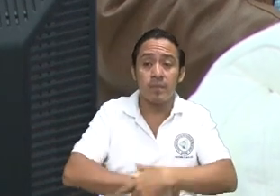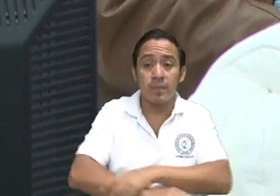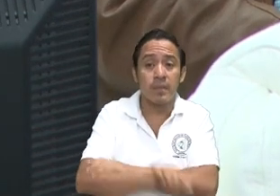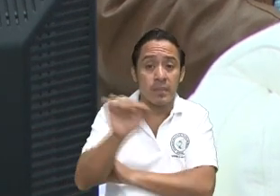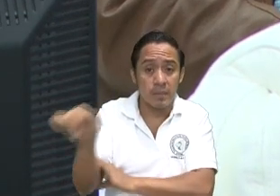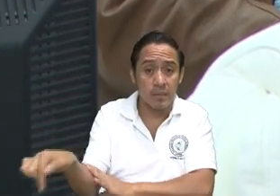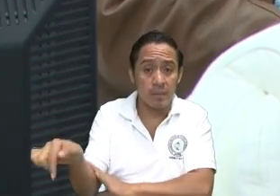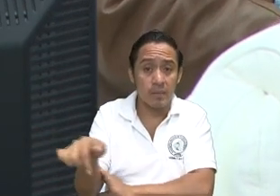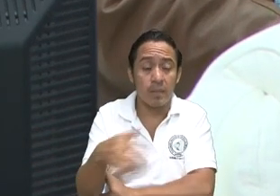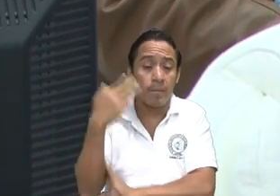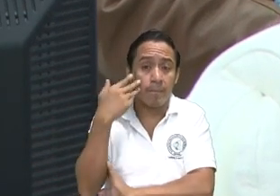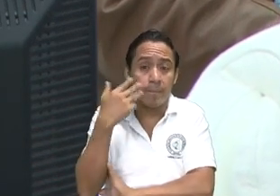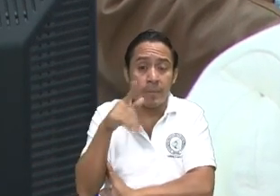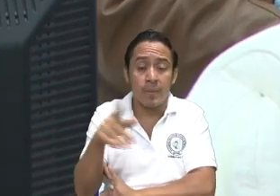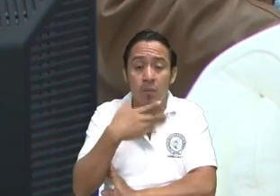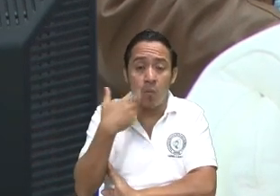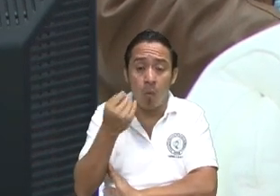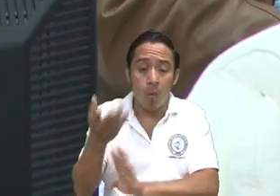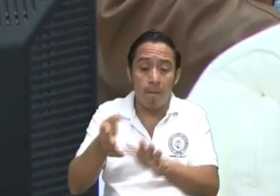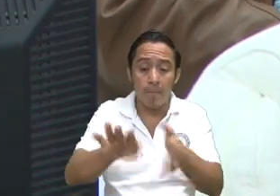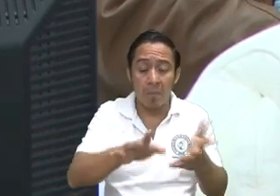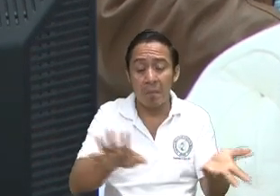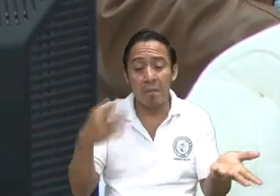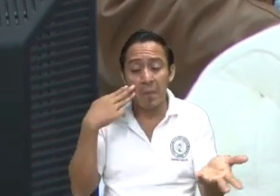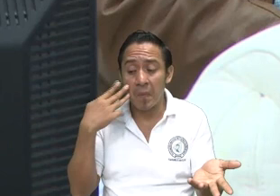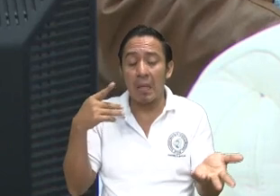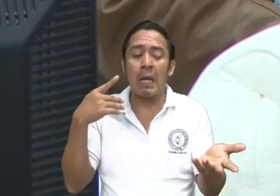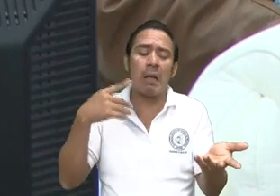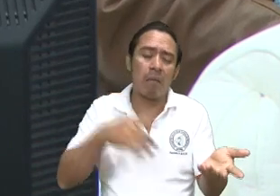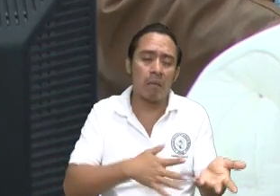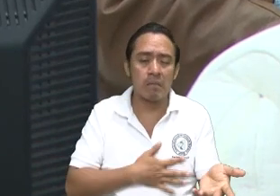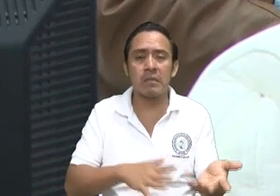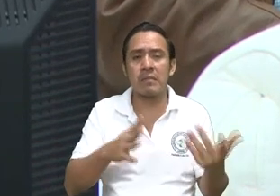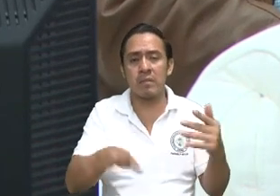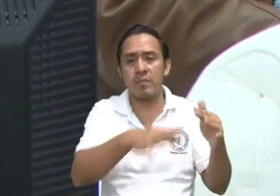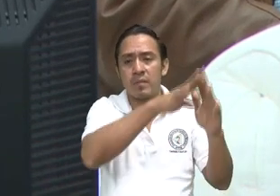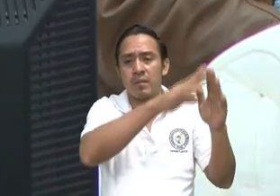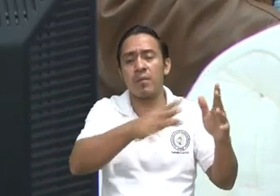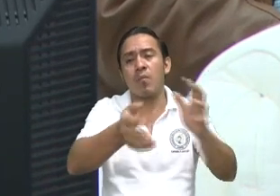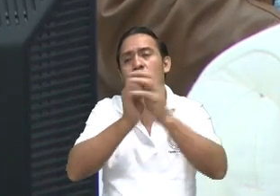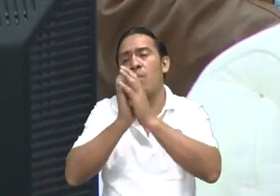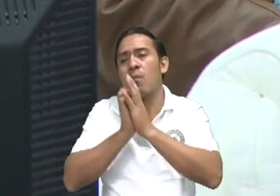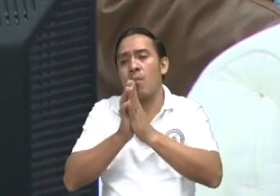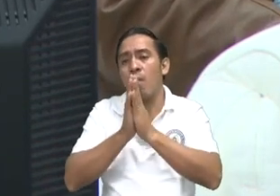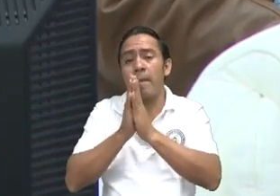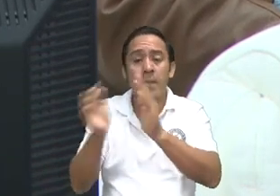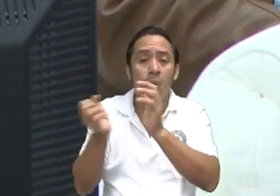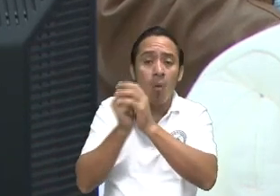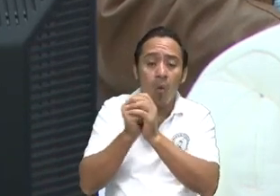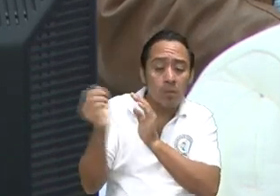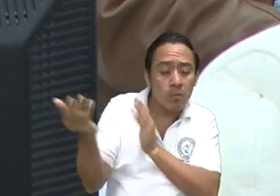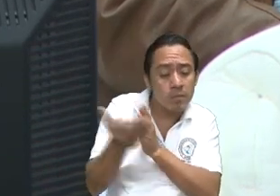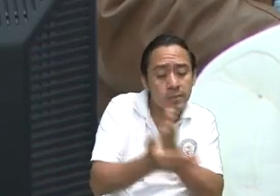sobre todo, la madre de los jóvenes asesinados en las montañas, que pedían una oración por sus